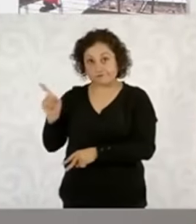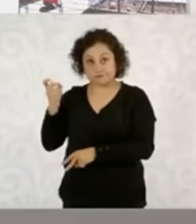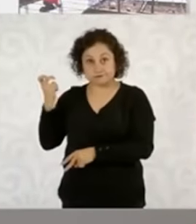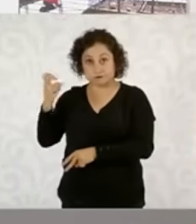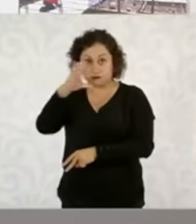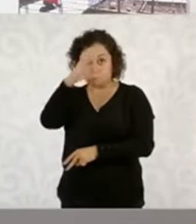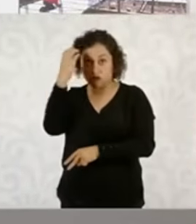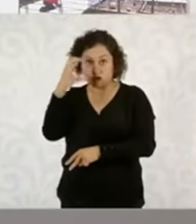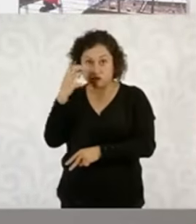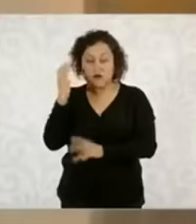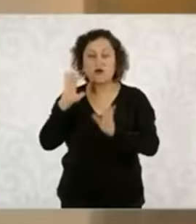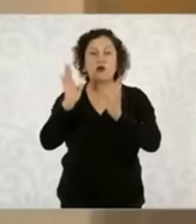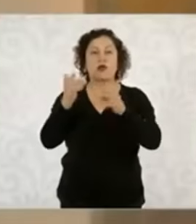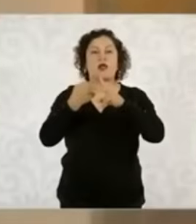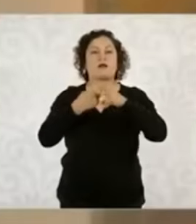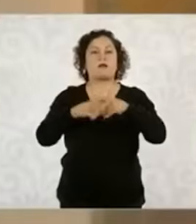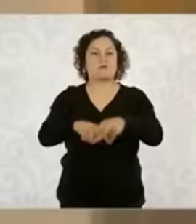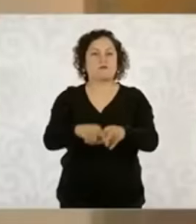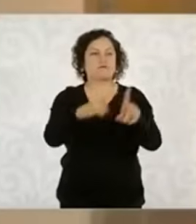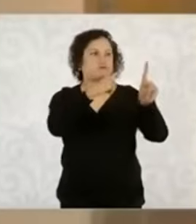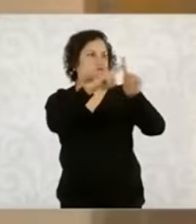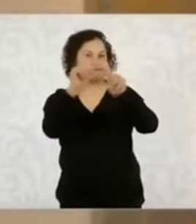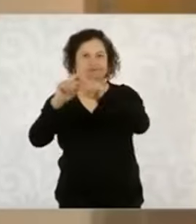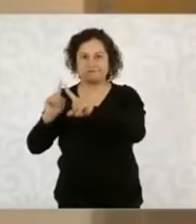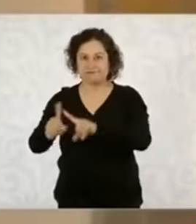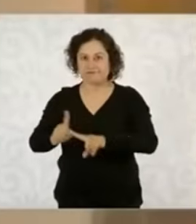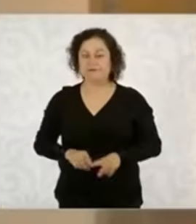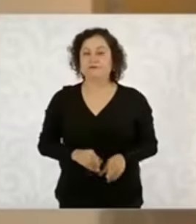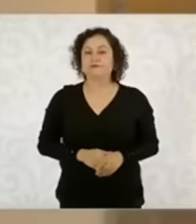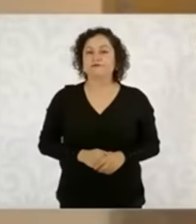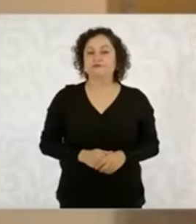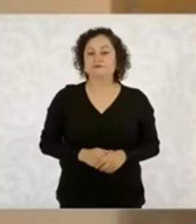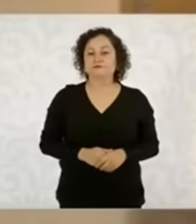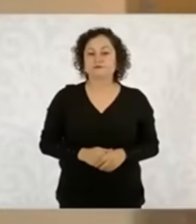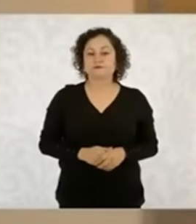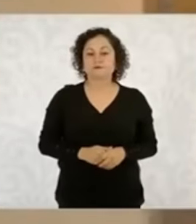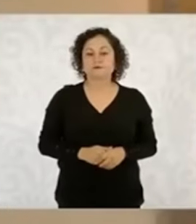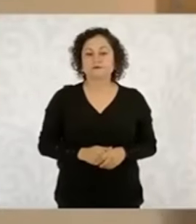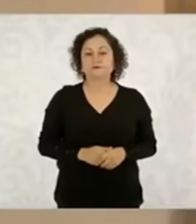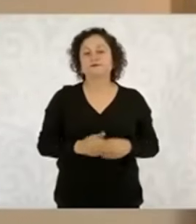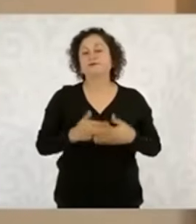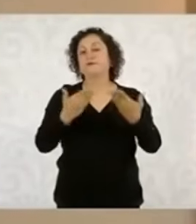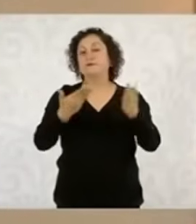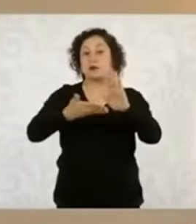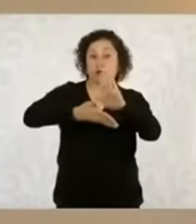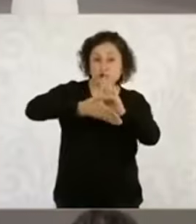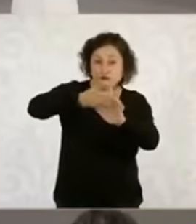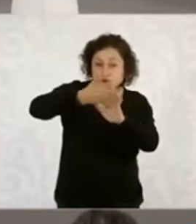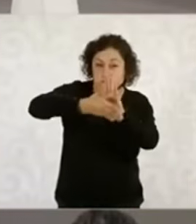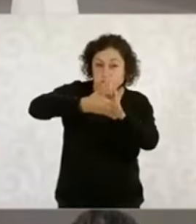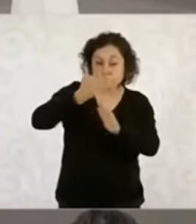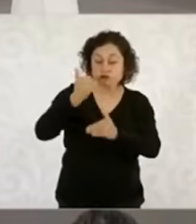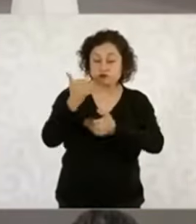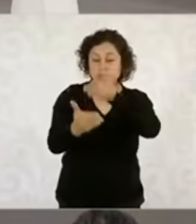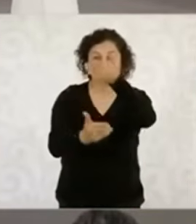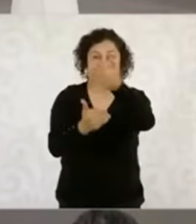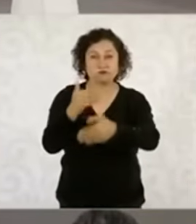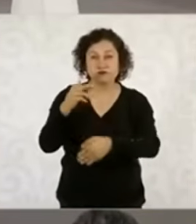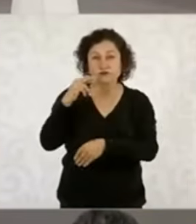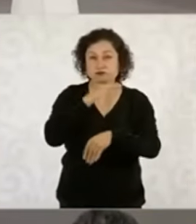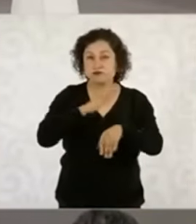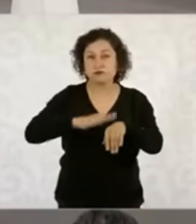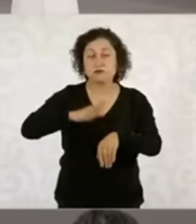obras iniciadas. Por obvias razones, la obra más avanzada es la de Los